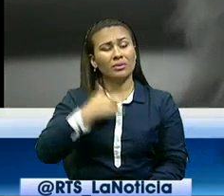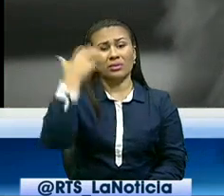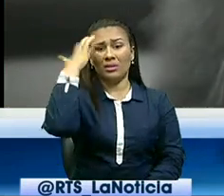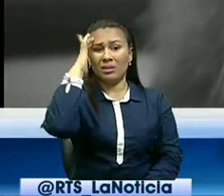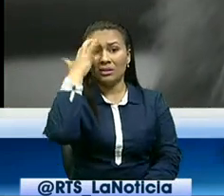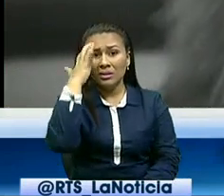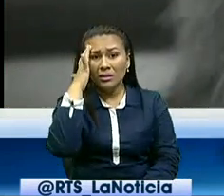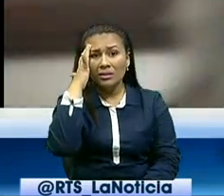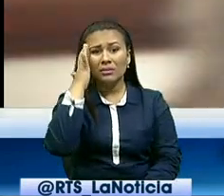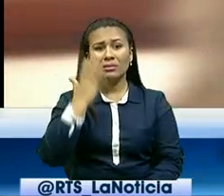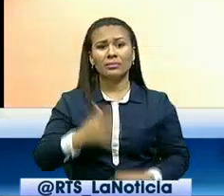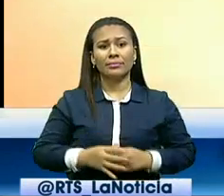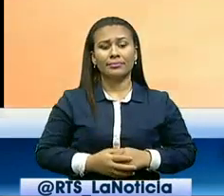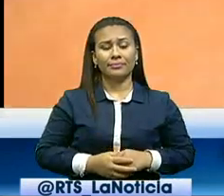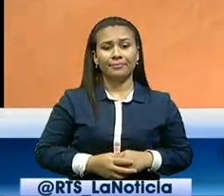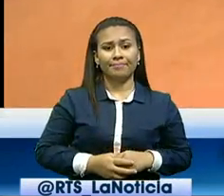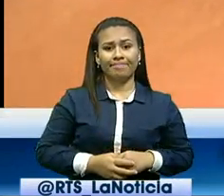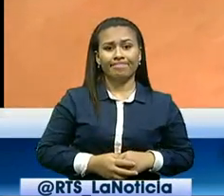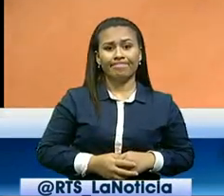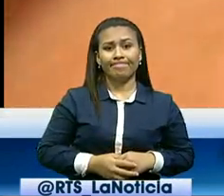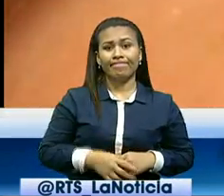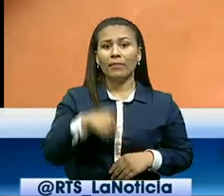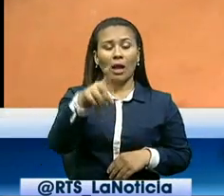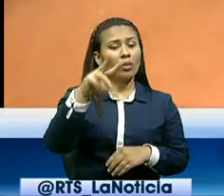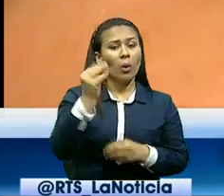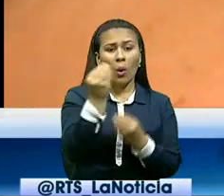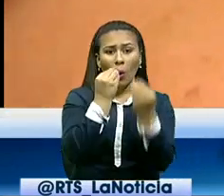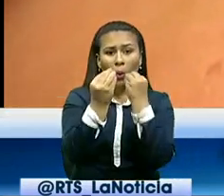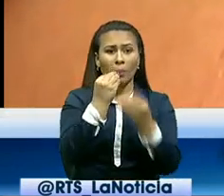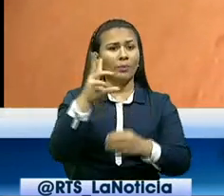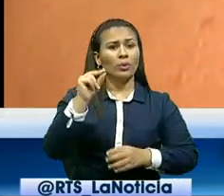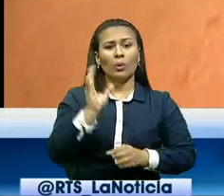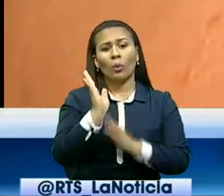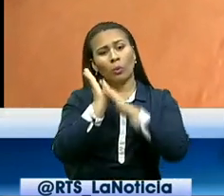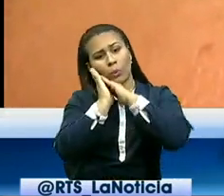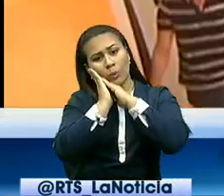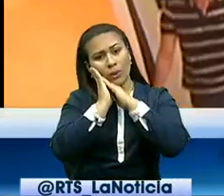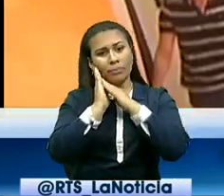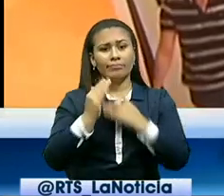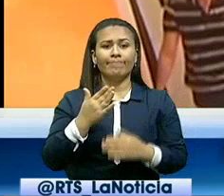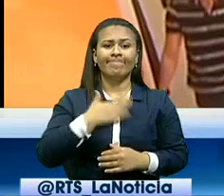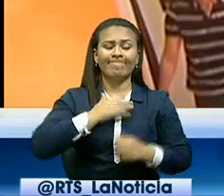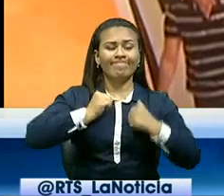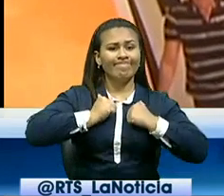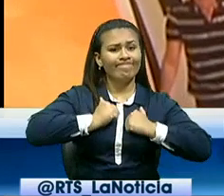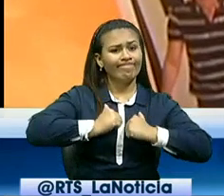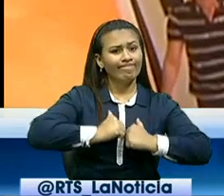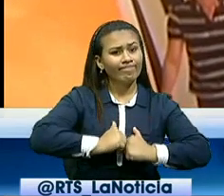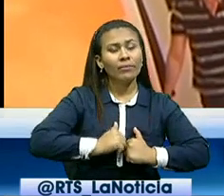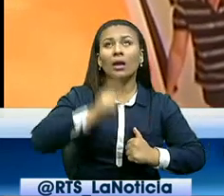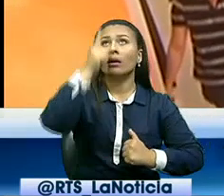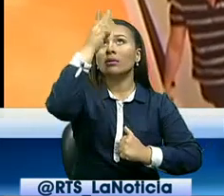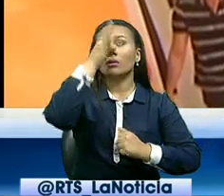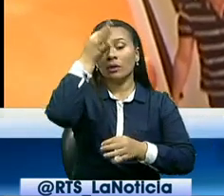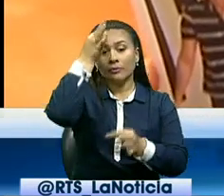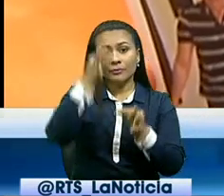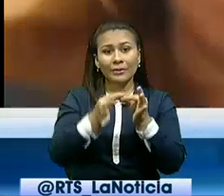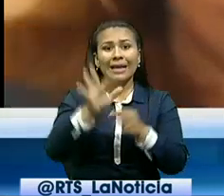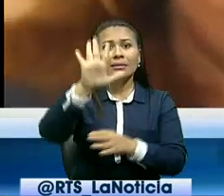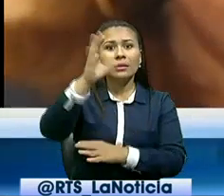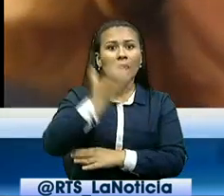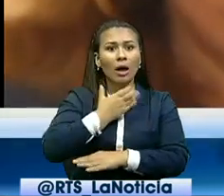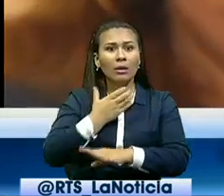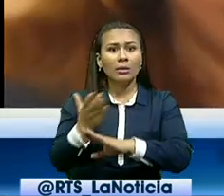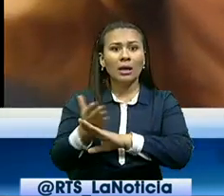desesperada. No come, no duerme. Y lo único que la sostiene es la fe. Desde el 5 de agosto,